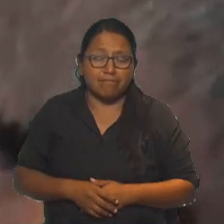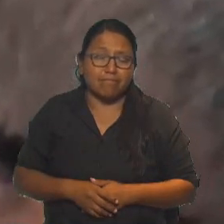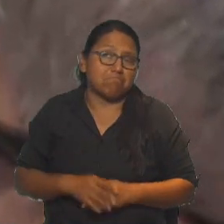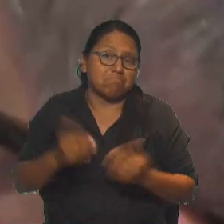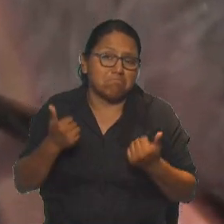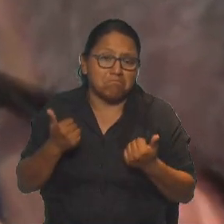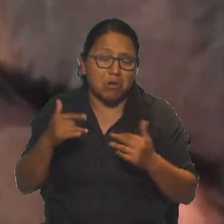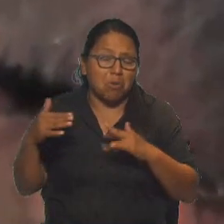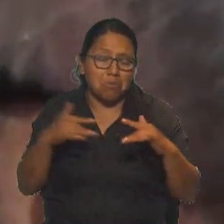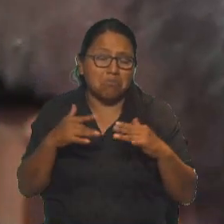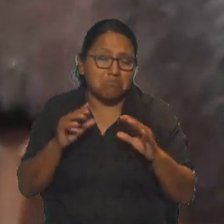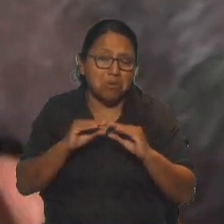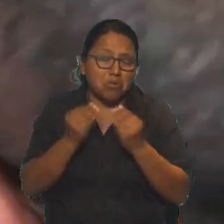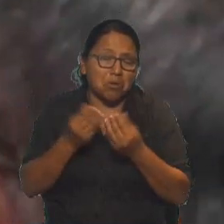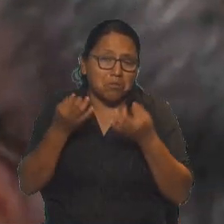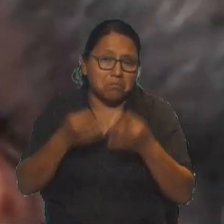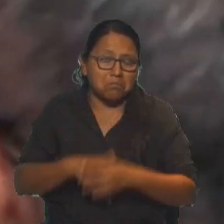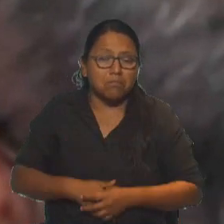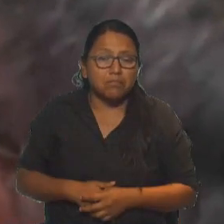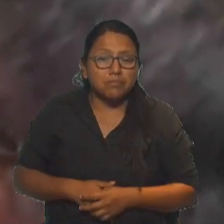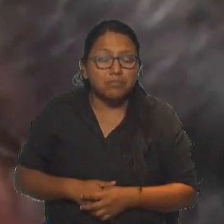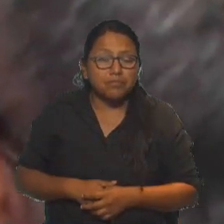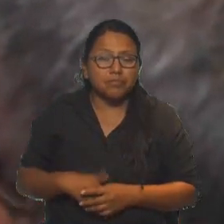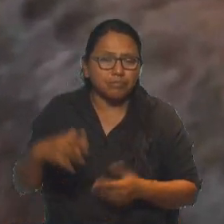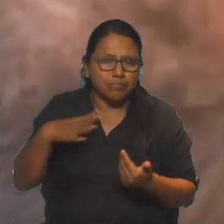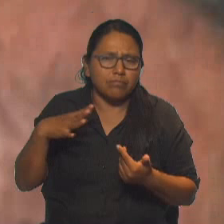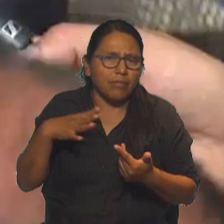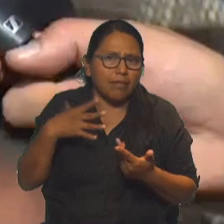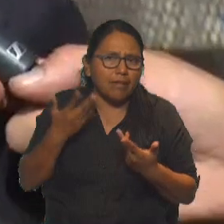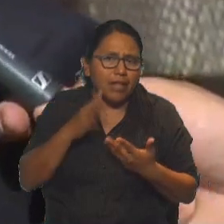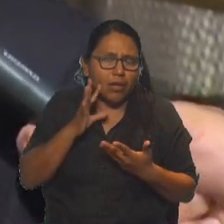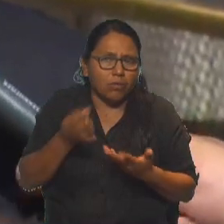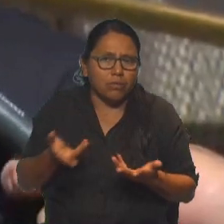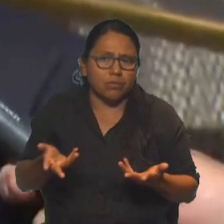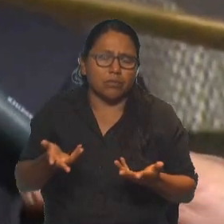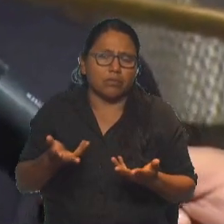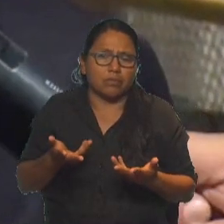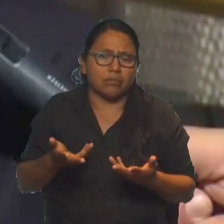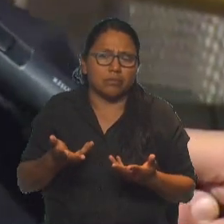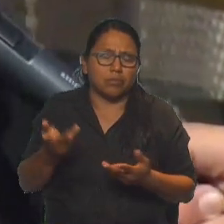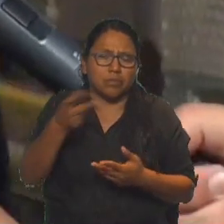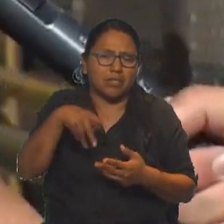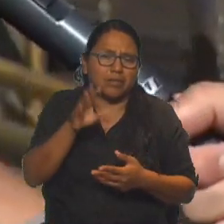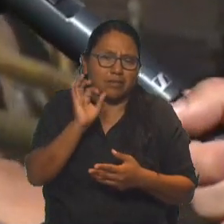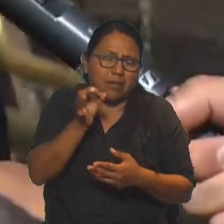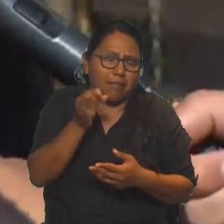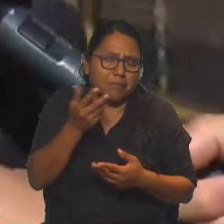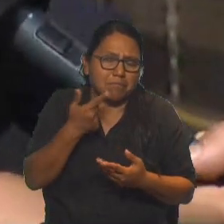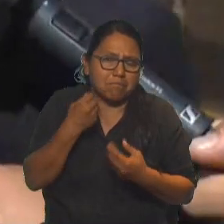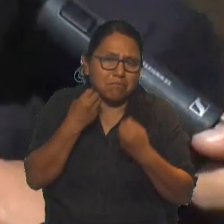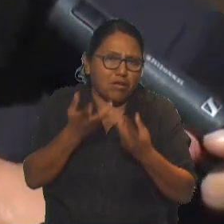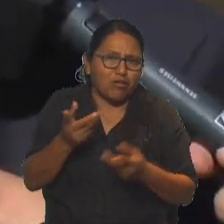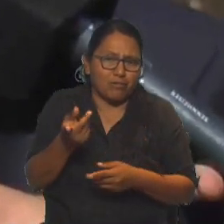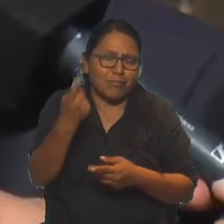fue un justo resultado. ¿Te fue adentro la falta? Falta, no me cabe ninguna duda. No sé, ustedes la vieron mejor que yo. La verdad